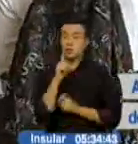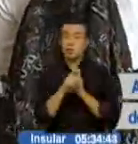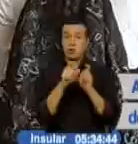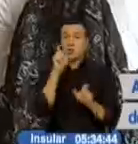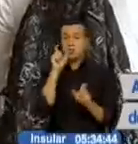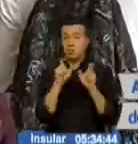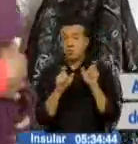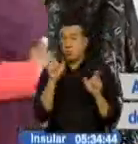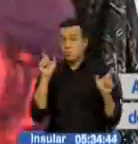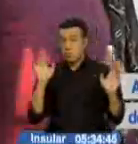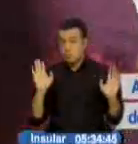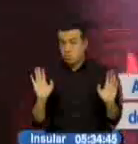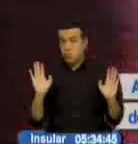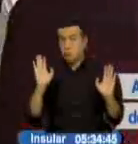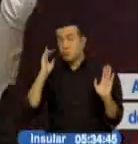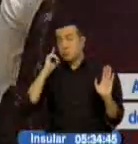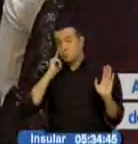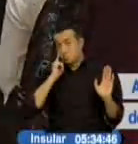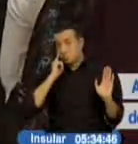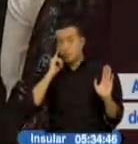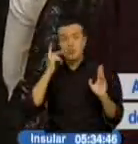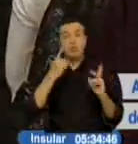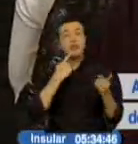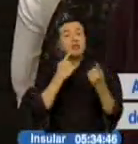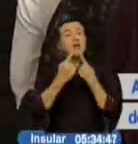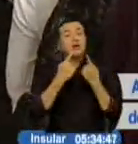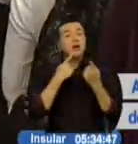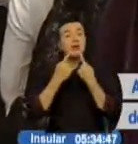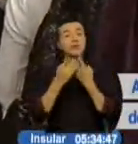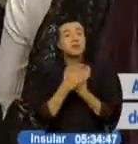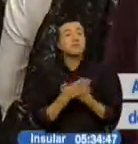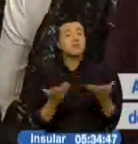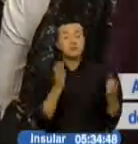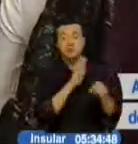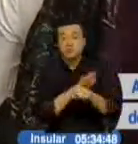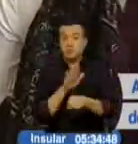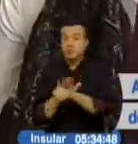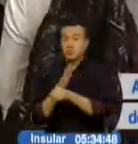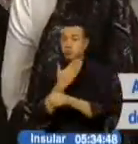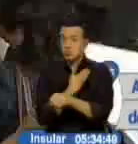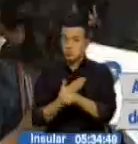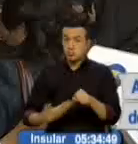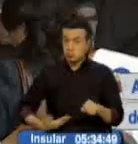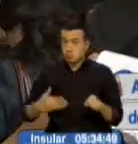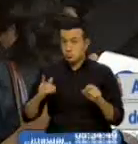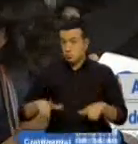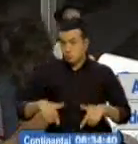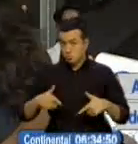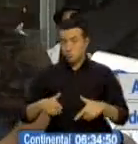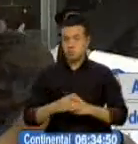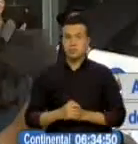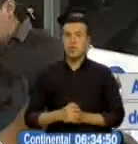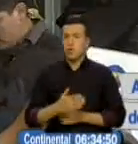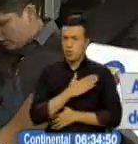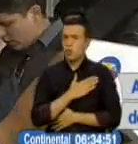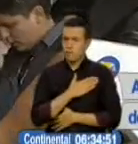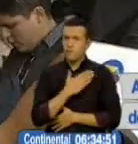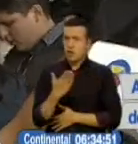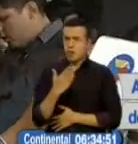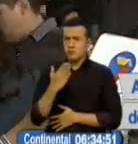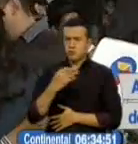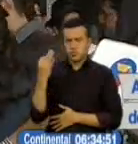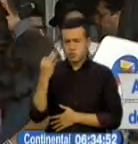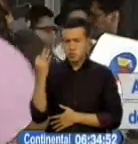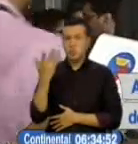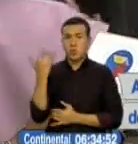será el punto de partida para materializar ese diálogo del cual ha convocado el presidente Lenín Moreno. Porque confiamos y creemos